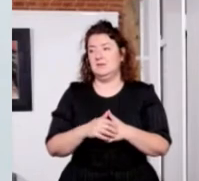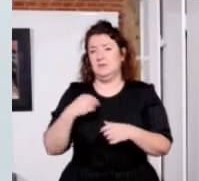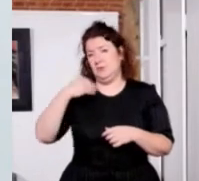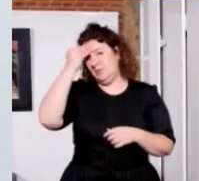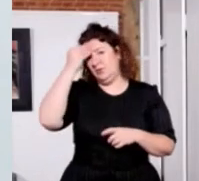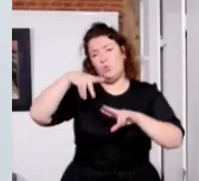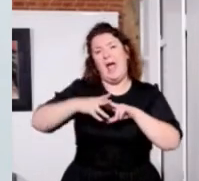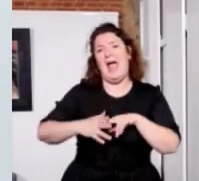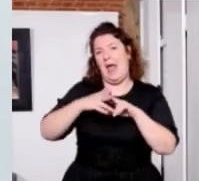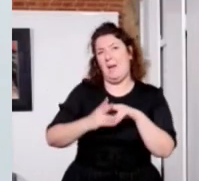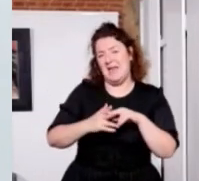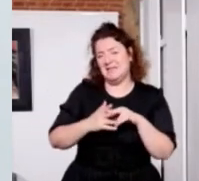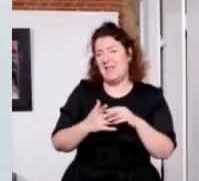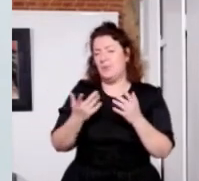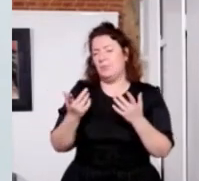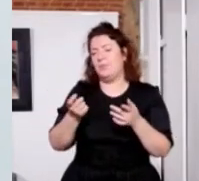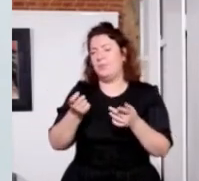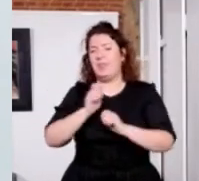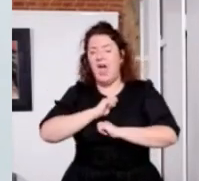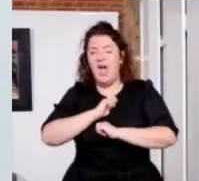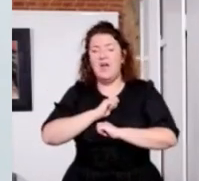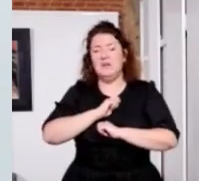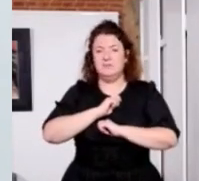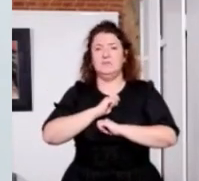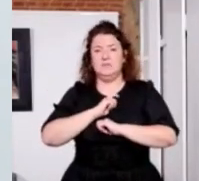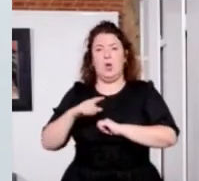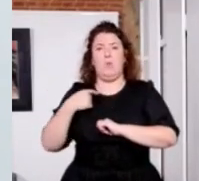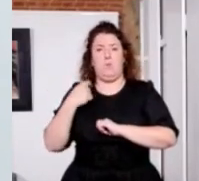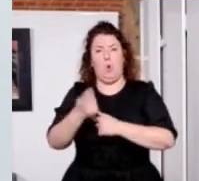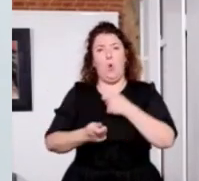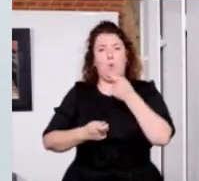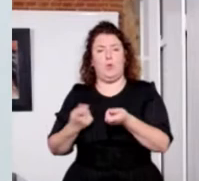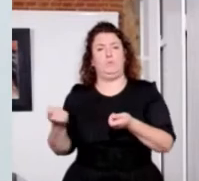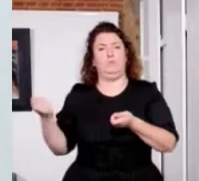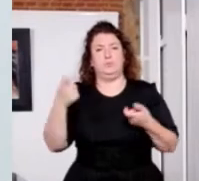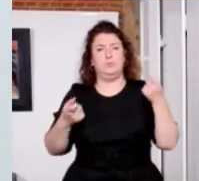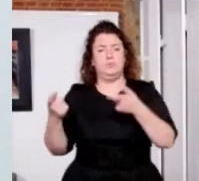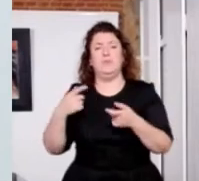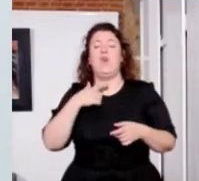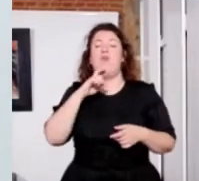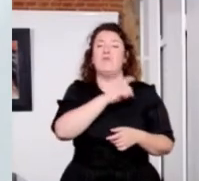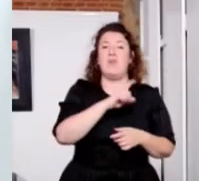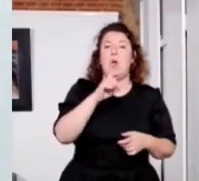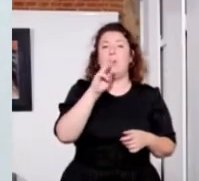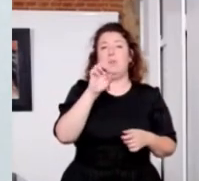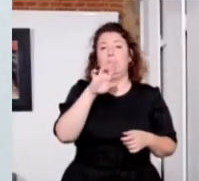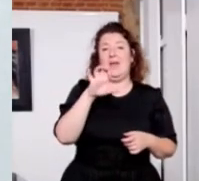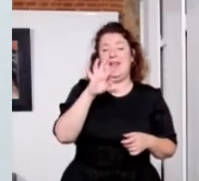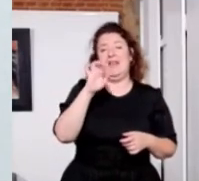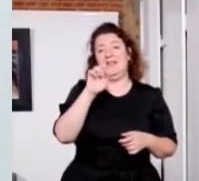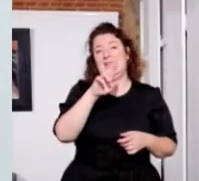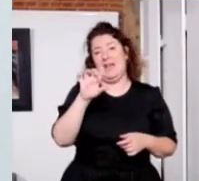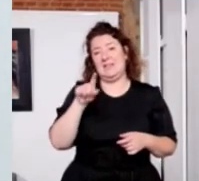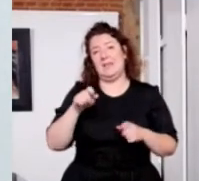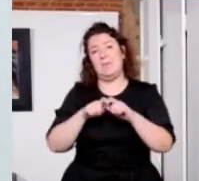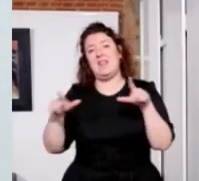herramienta, que es un instrumento que vamos a ir generando entre Fundación Pérez Tarrés y la